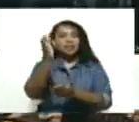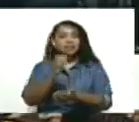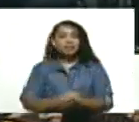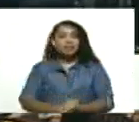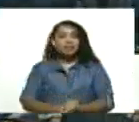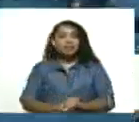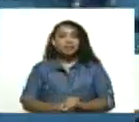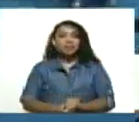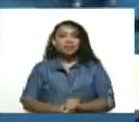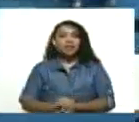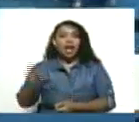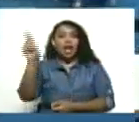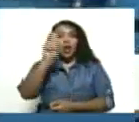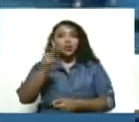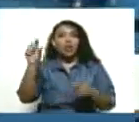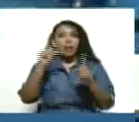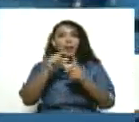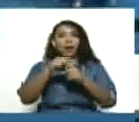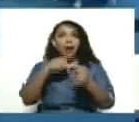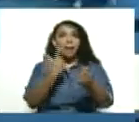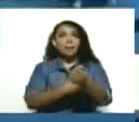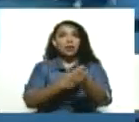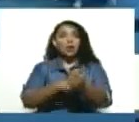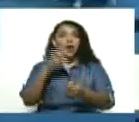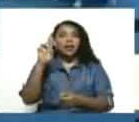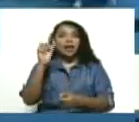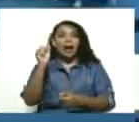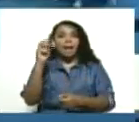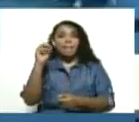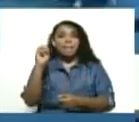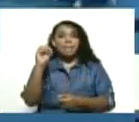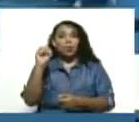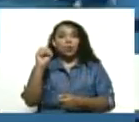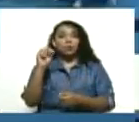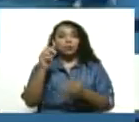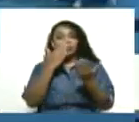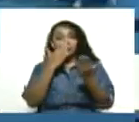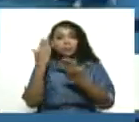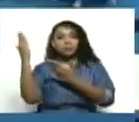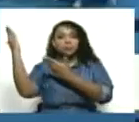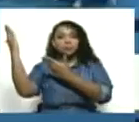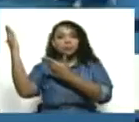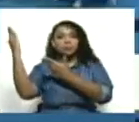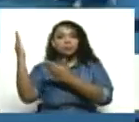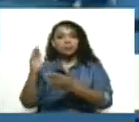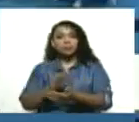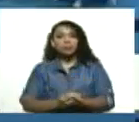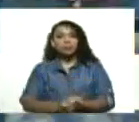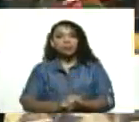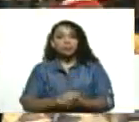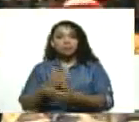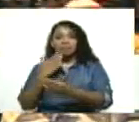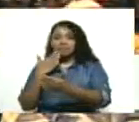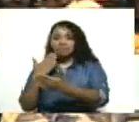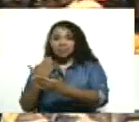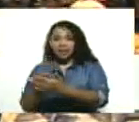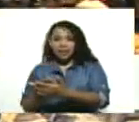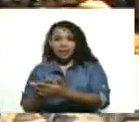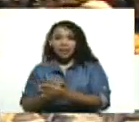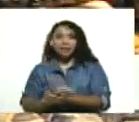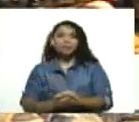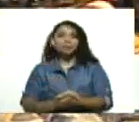queda en el uso de la palabra nuestro hermano Ramón crossover adelante Muchas gracias Ernesto